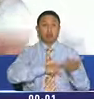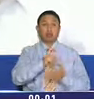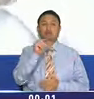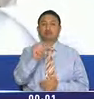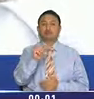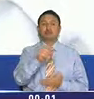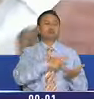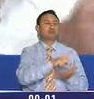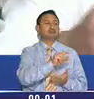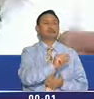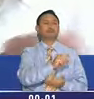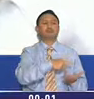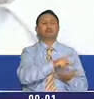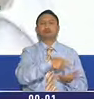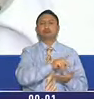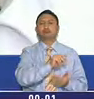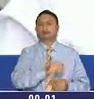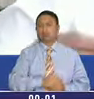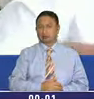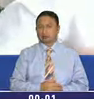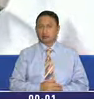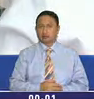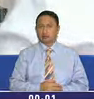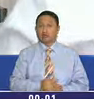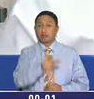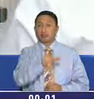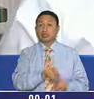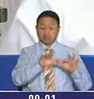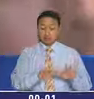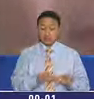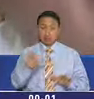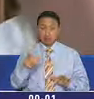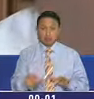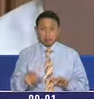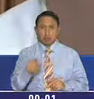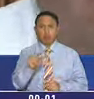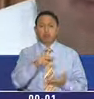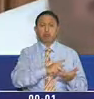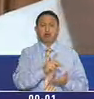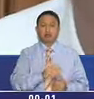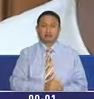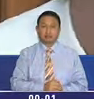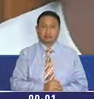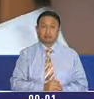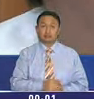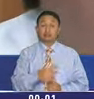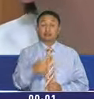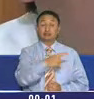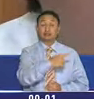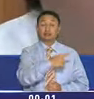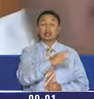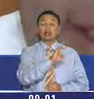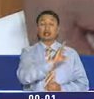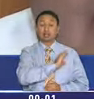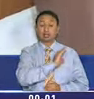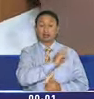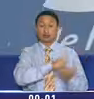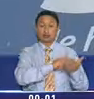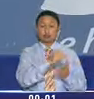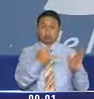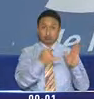ganaba una secretaria o un alguien de mensajería en una compañía de los Estados Unidos. Con esa experiencia, Napoleón Santamaría, experto en